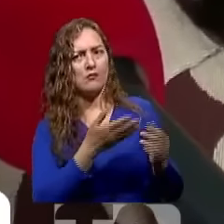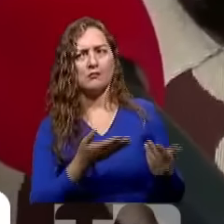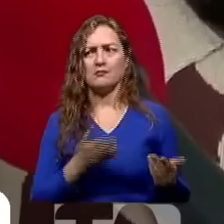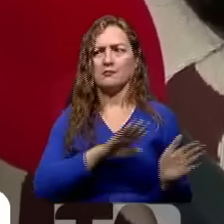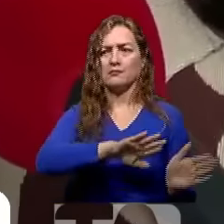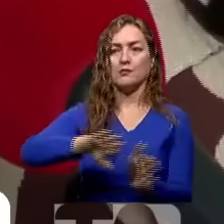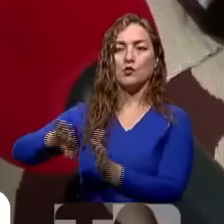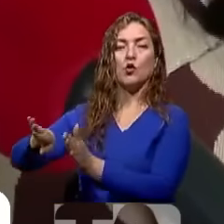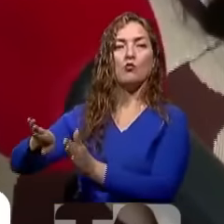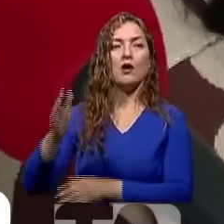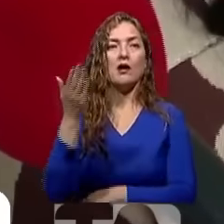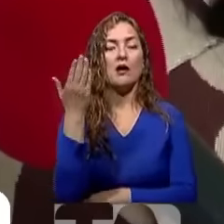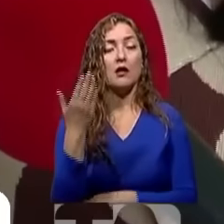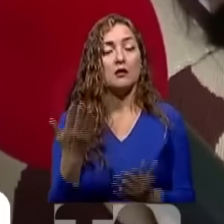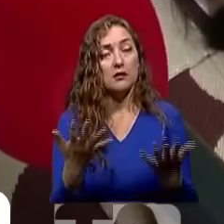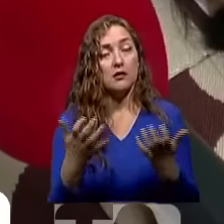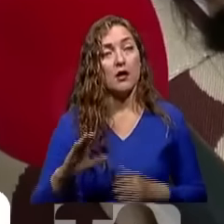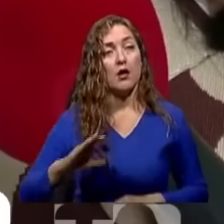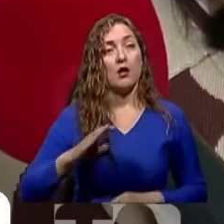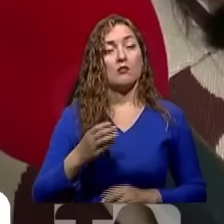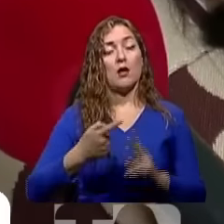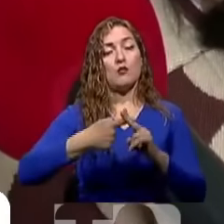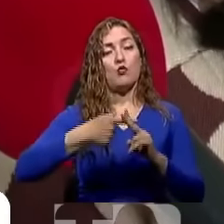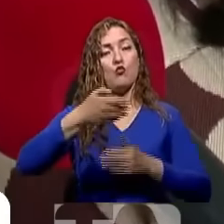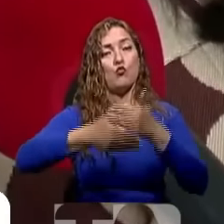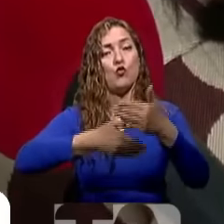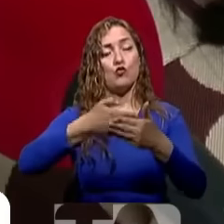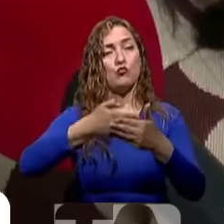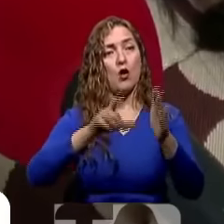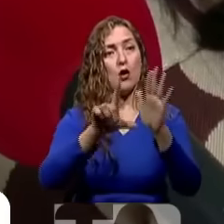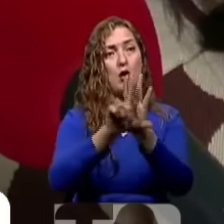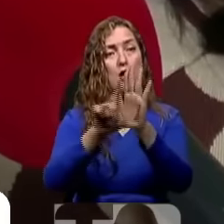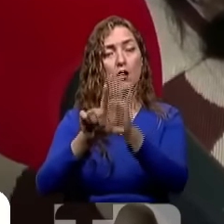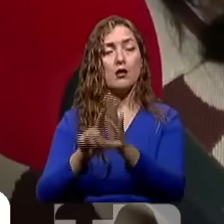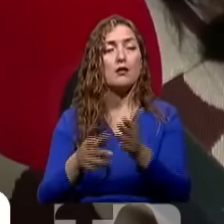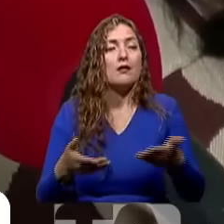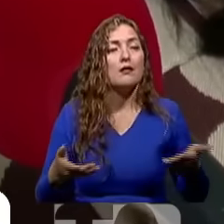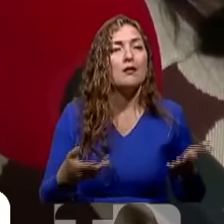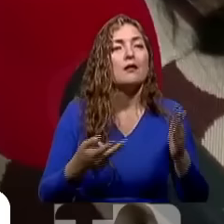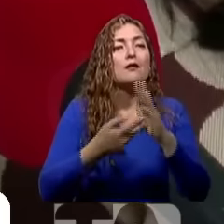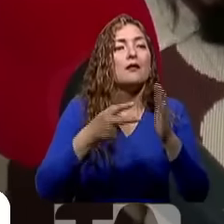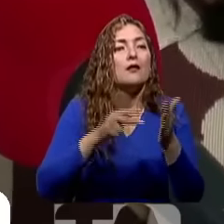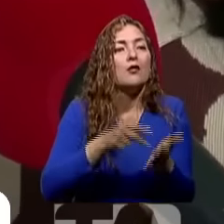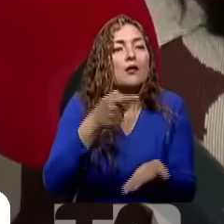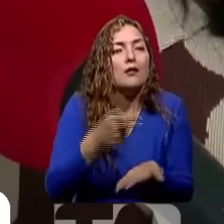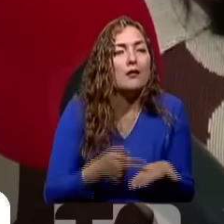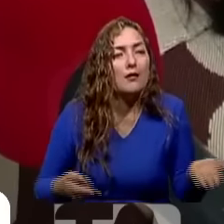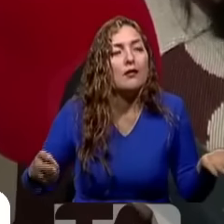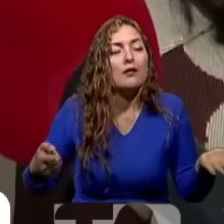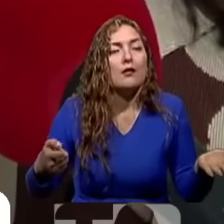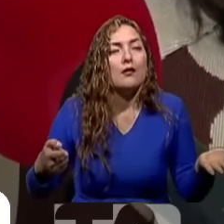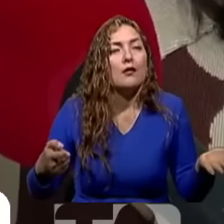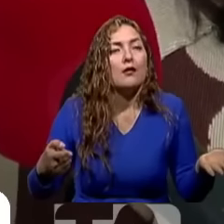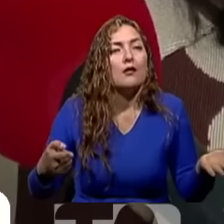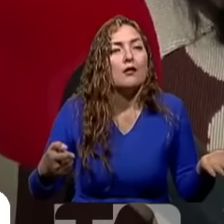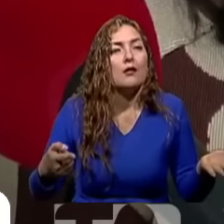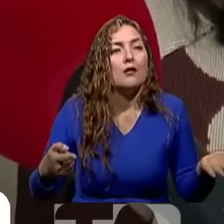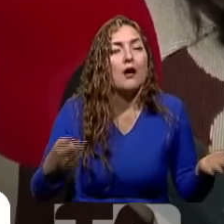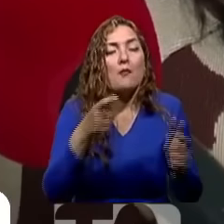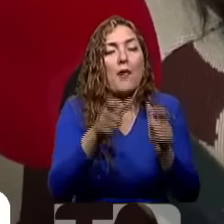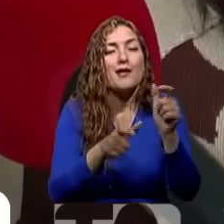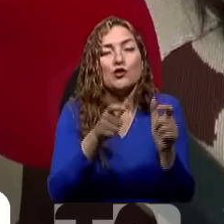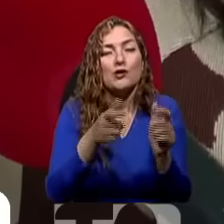del señor alcalde permite que ya se inicien los procesos de regularizaciones. ¿Qué quiere decir esto? Que nos van a adjudicar a las personas